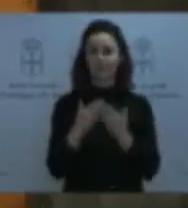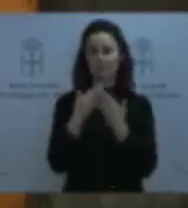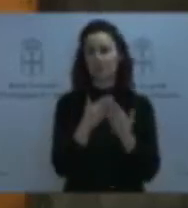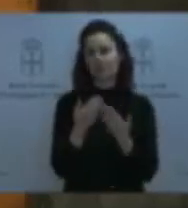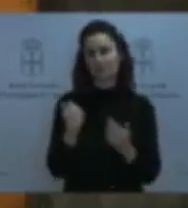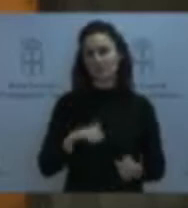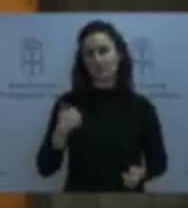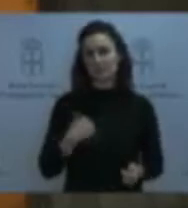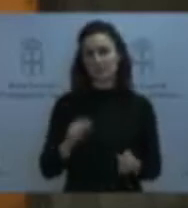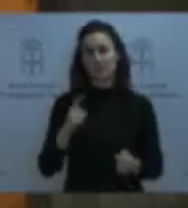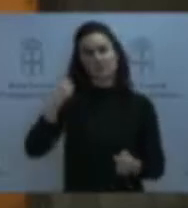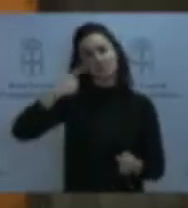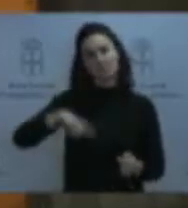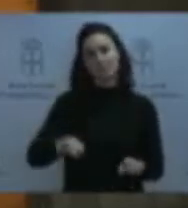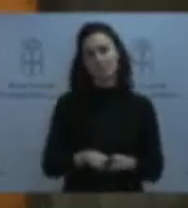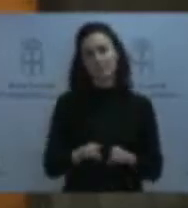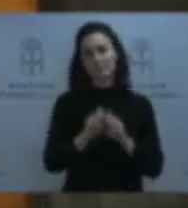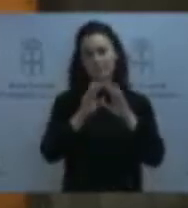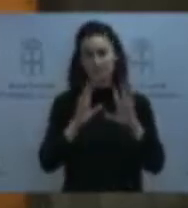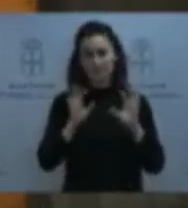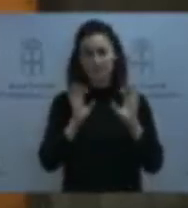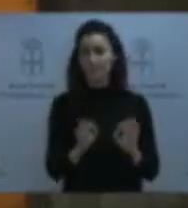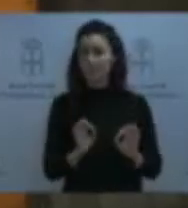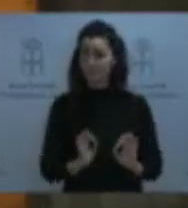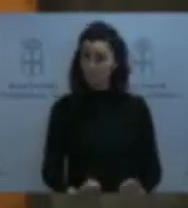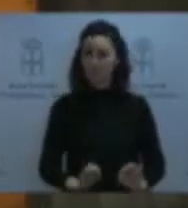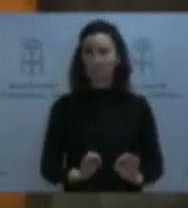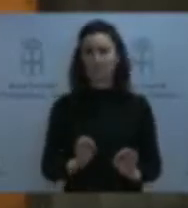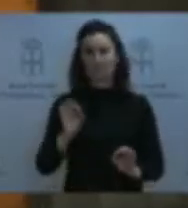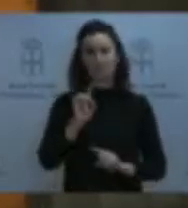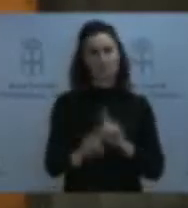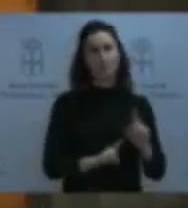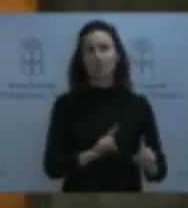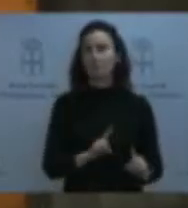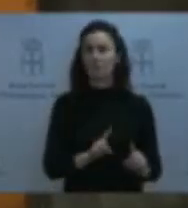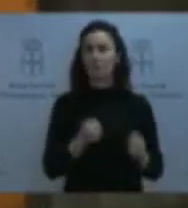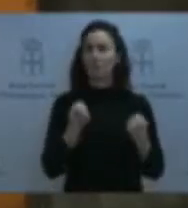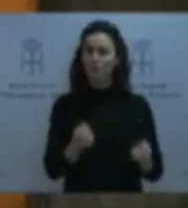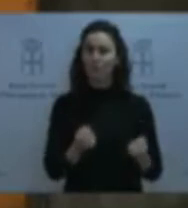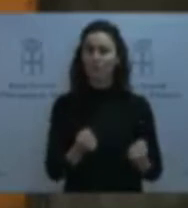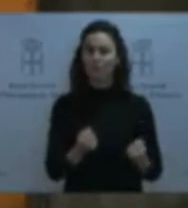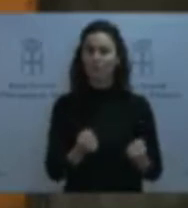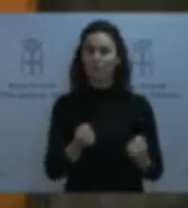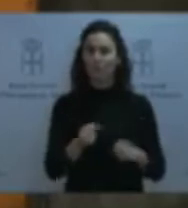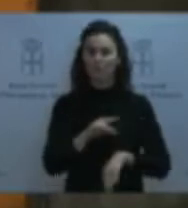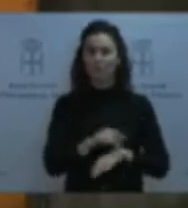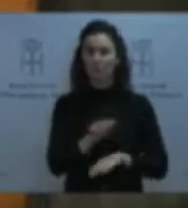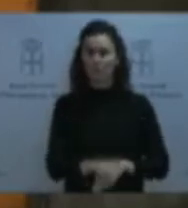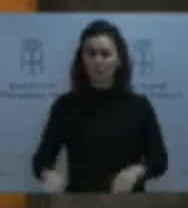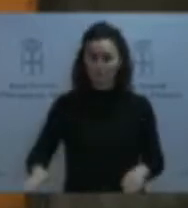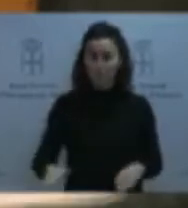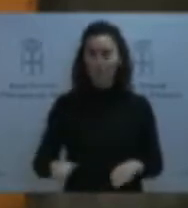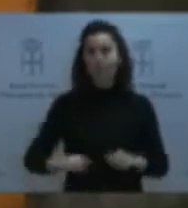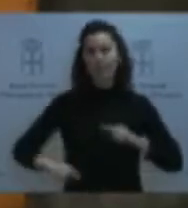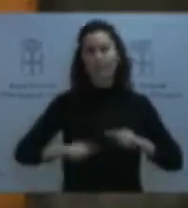se le quepa la menor duda que la preocupación máxima que se tiene desde el Servicio de Pediatría y desde la gerencia son el disminuir las demoras